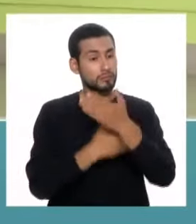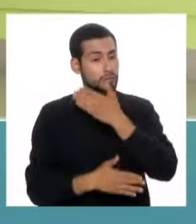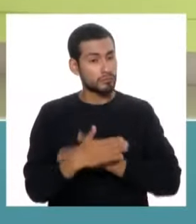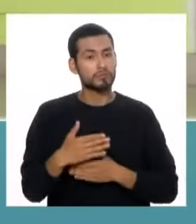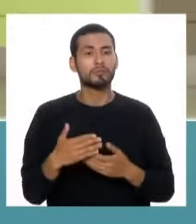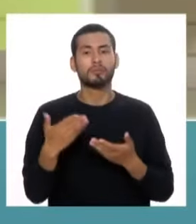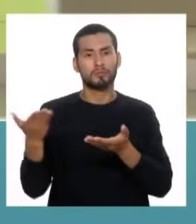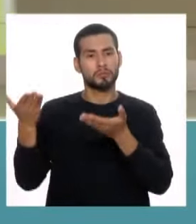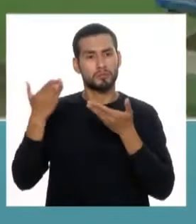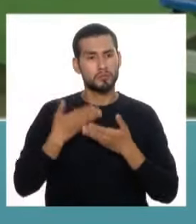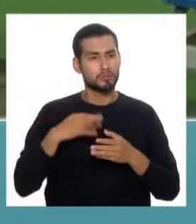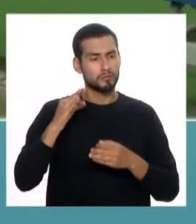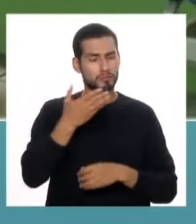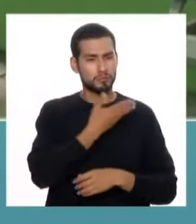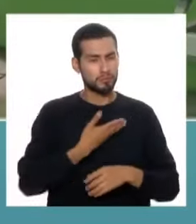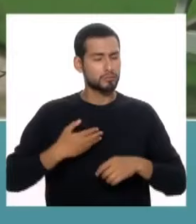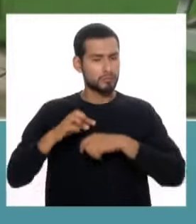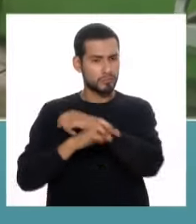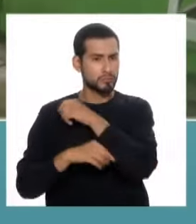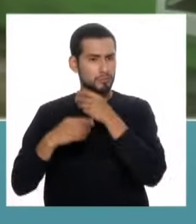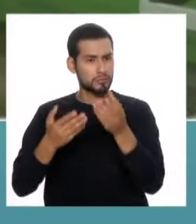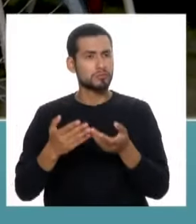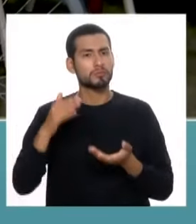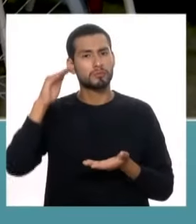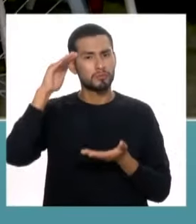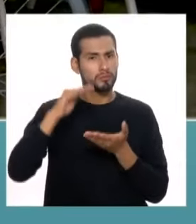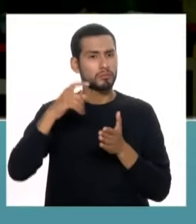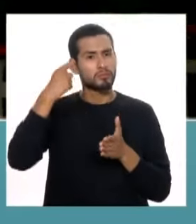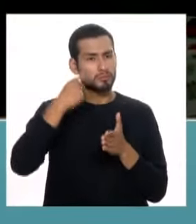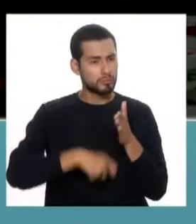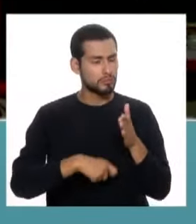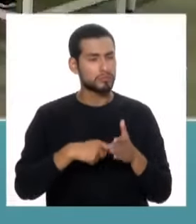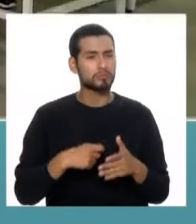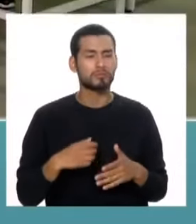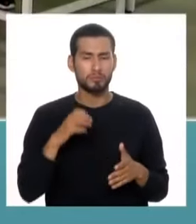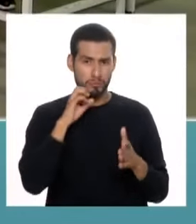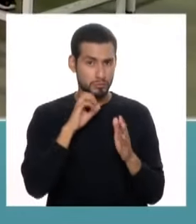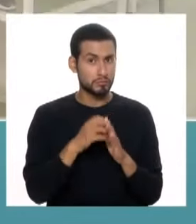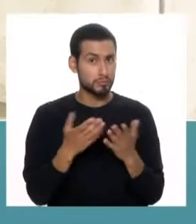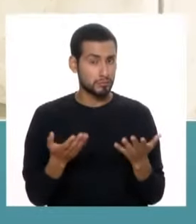recibe beneficios del propio Estado en la reducción del impuesto a la renta, por